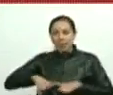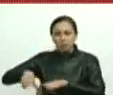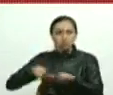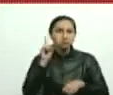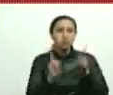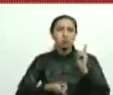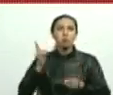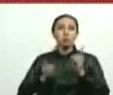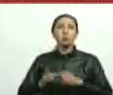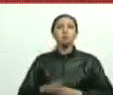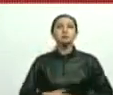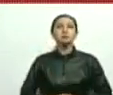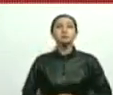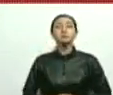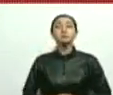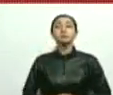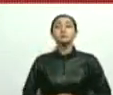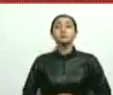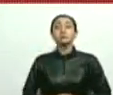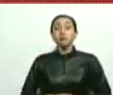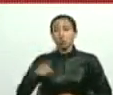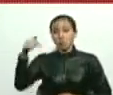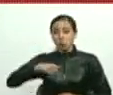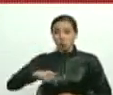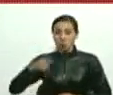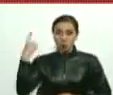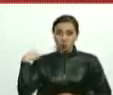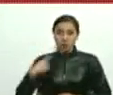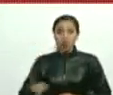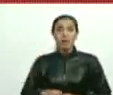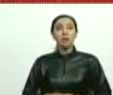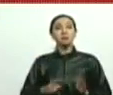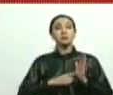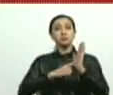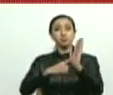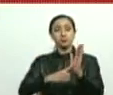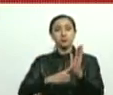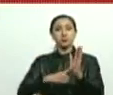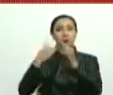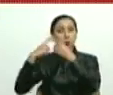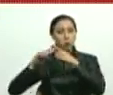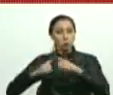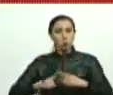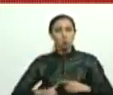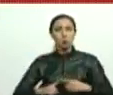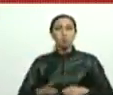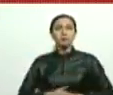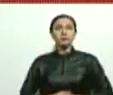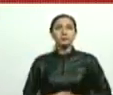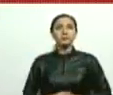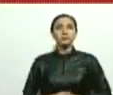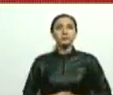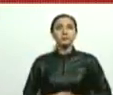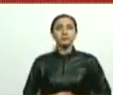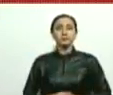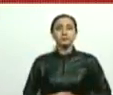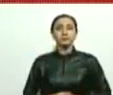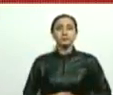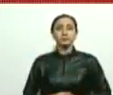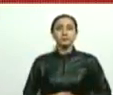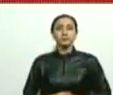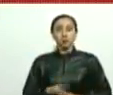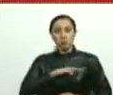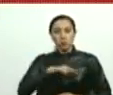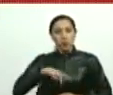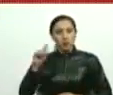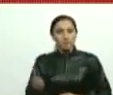Pero en verdad, tener hoy como resultado que vamos a una